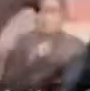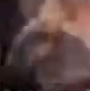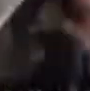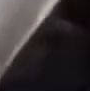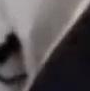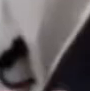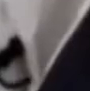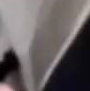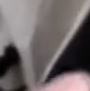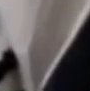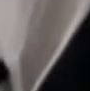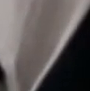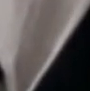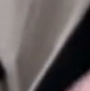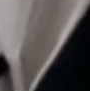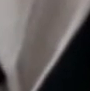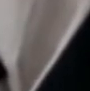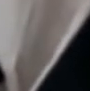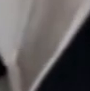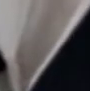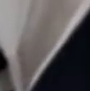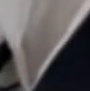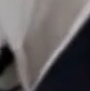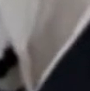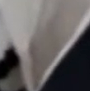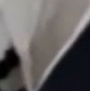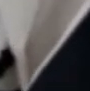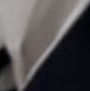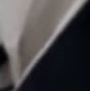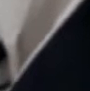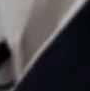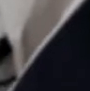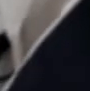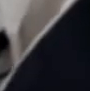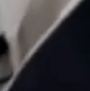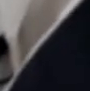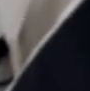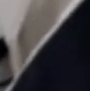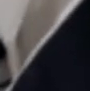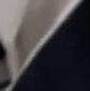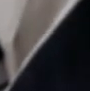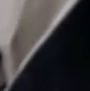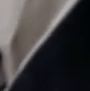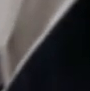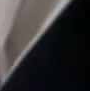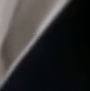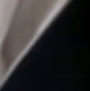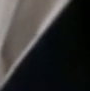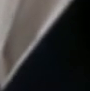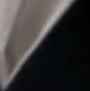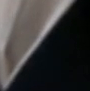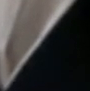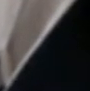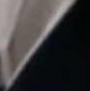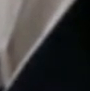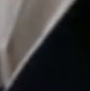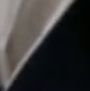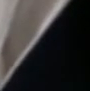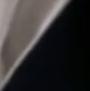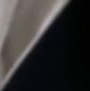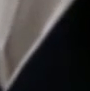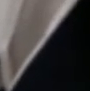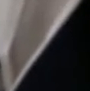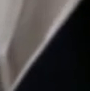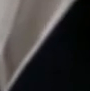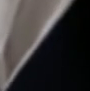bueno, no negociar, porque tiene enfrente, tiene que resolver los conflictos que le plantea el estar tan enfrentado con el cuarto